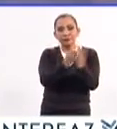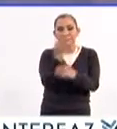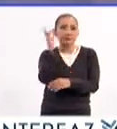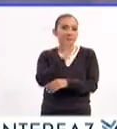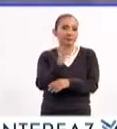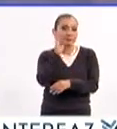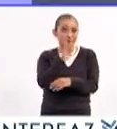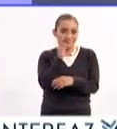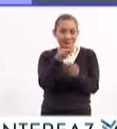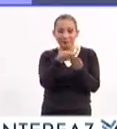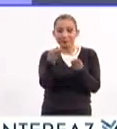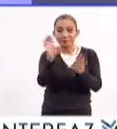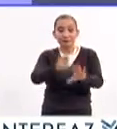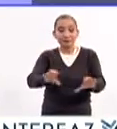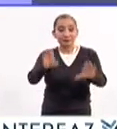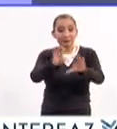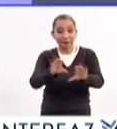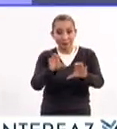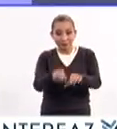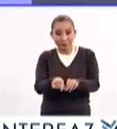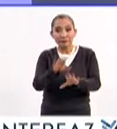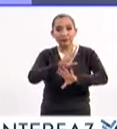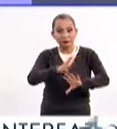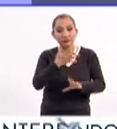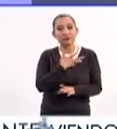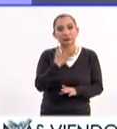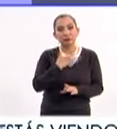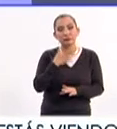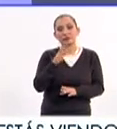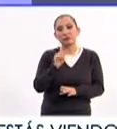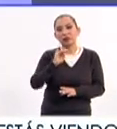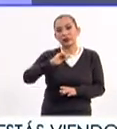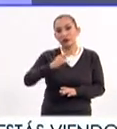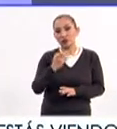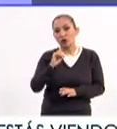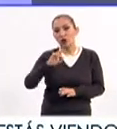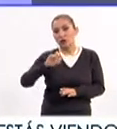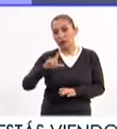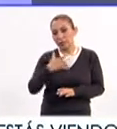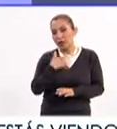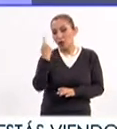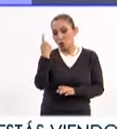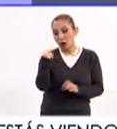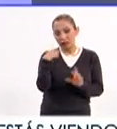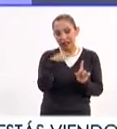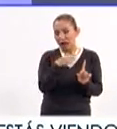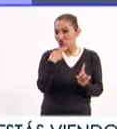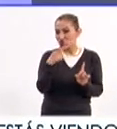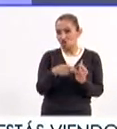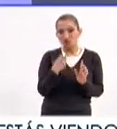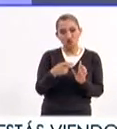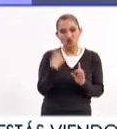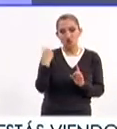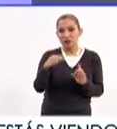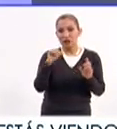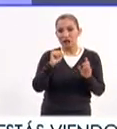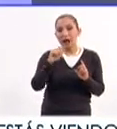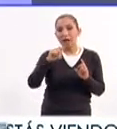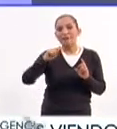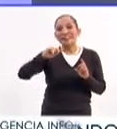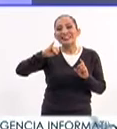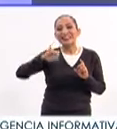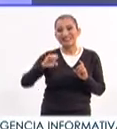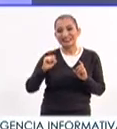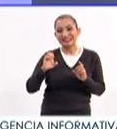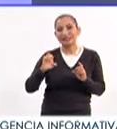como yo te decía, en computadora. Ya tenemos, el British Council ya cuenta con una que se usa muchísimo en el país, que se llama APTIS. Es una prueba